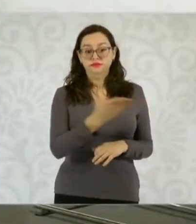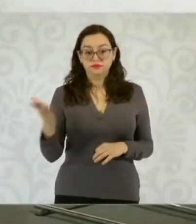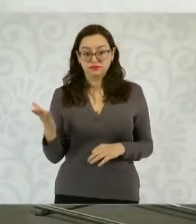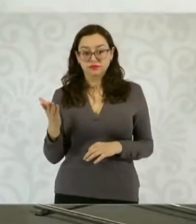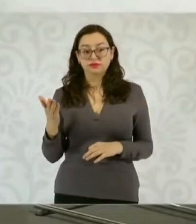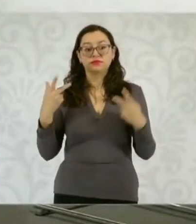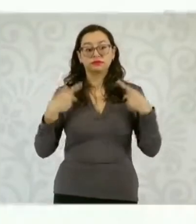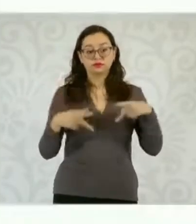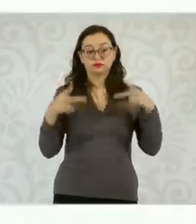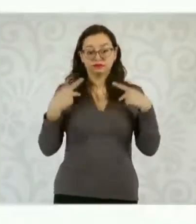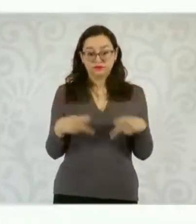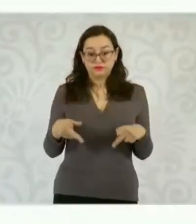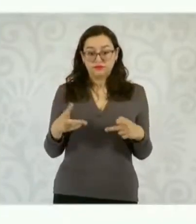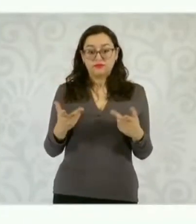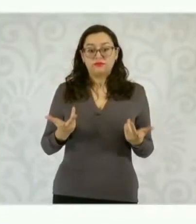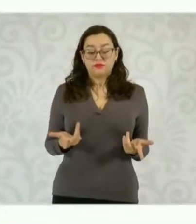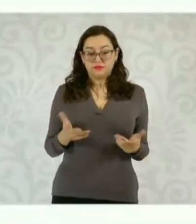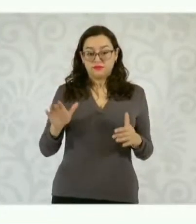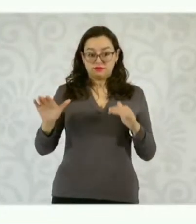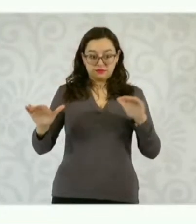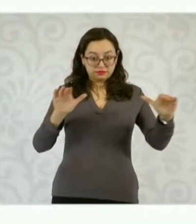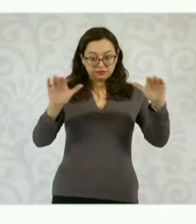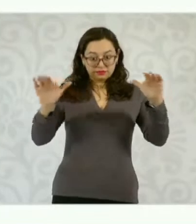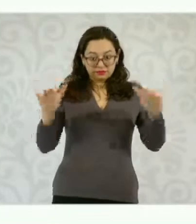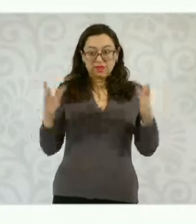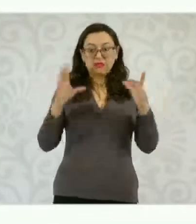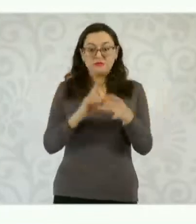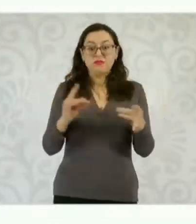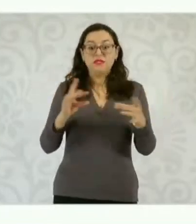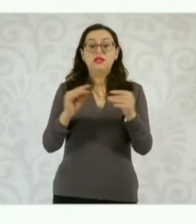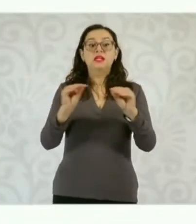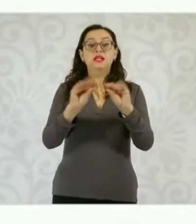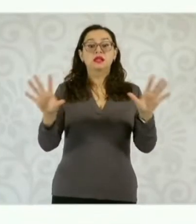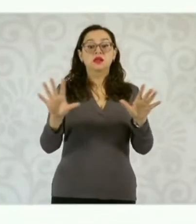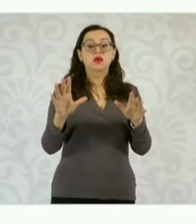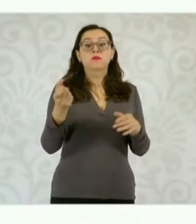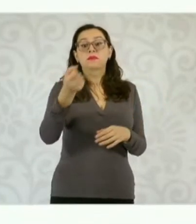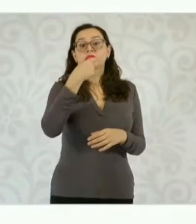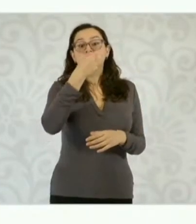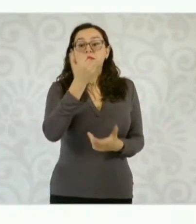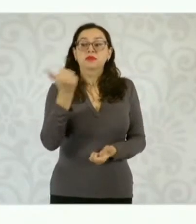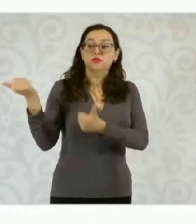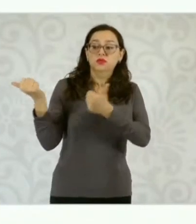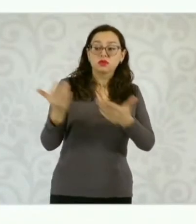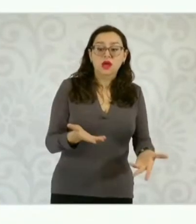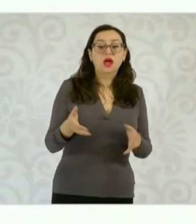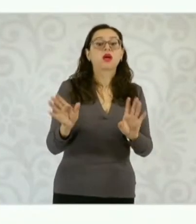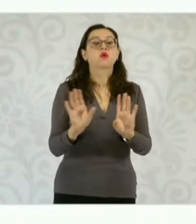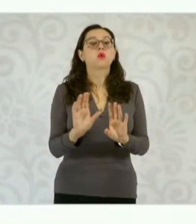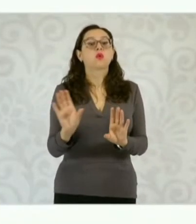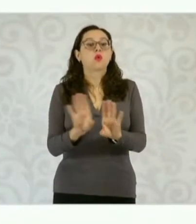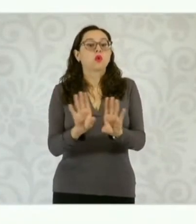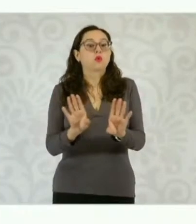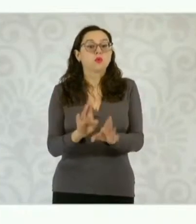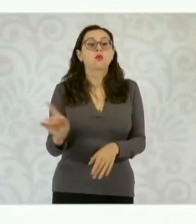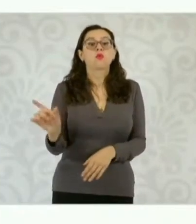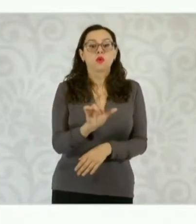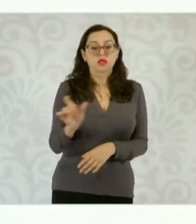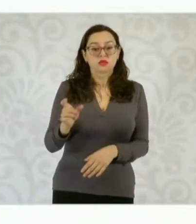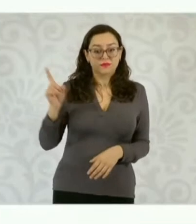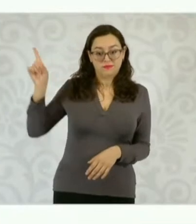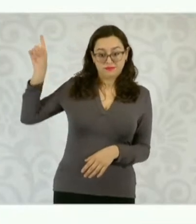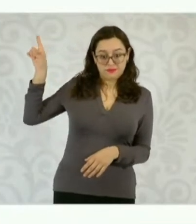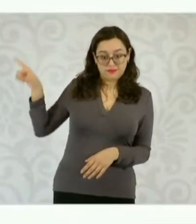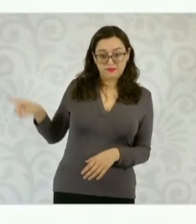escuchan y particularmente a los pacientes del sector, claridad de cómo se ven los tiempos de la entrega de los insumos de esta compra de